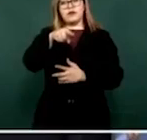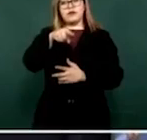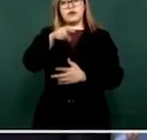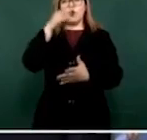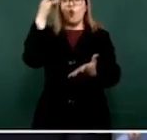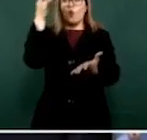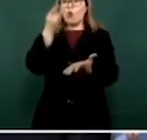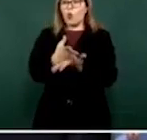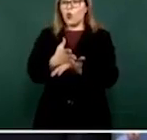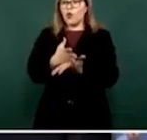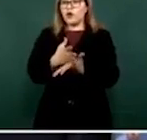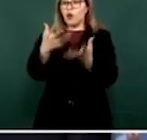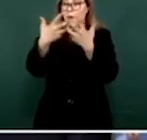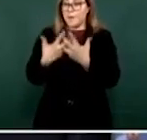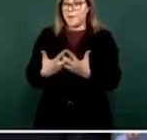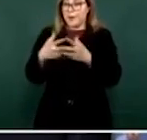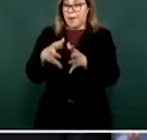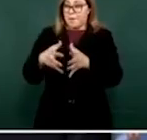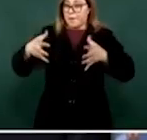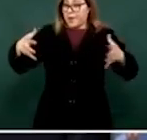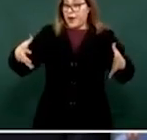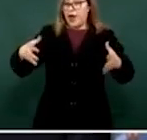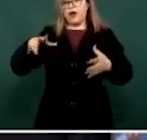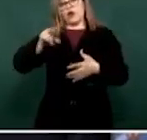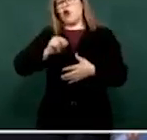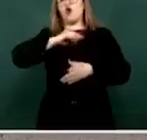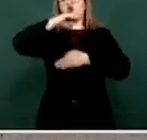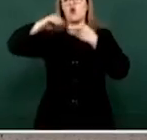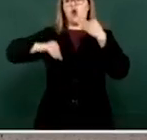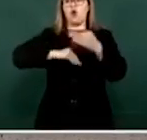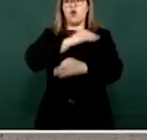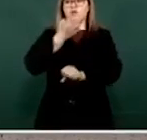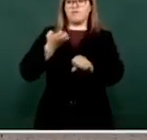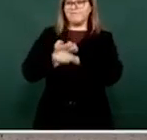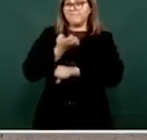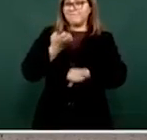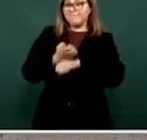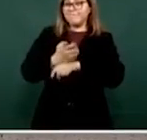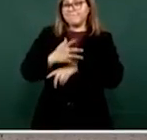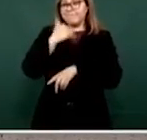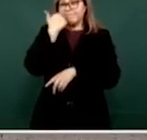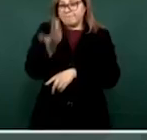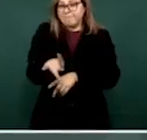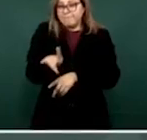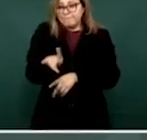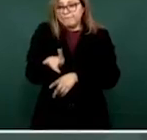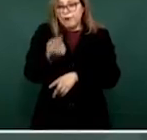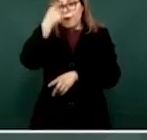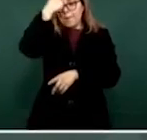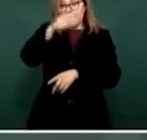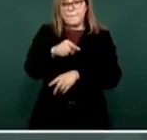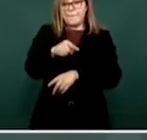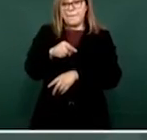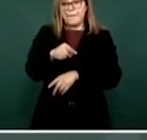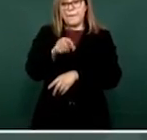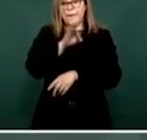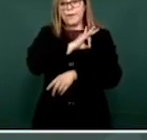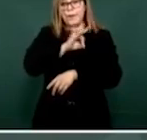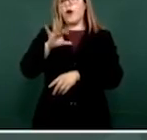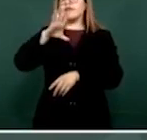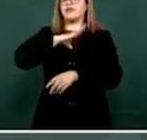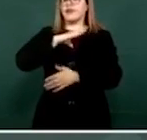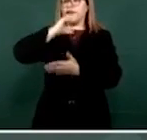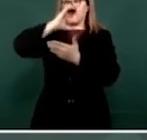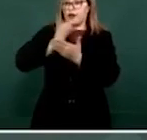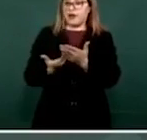en las grandes empresas. Entonces, en todos los estados se está dando la oportunidad para que puedan ganar los contratos.